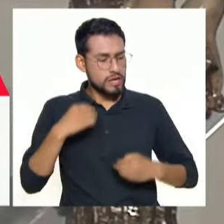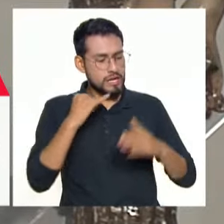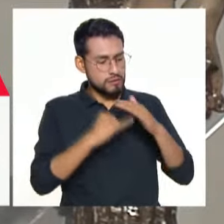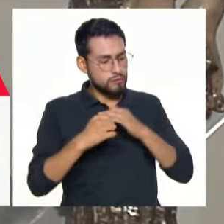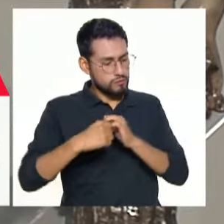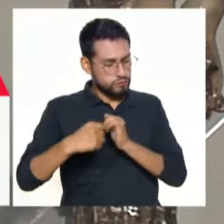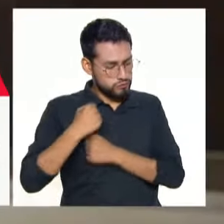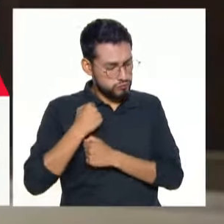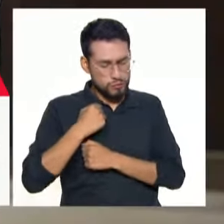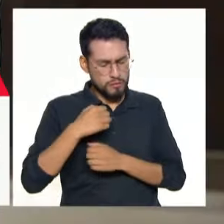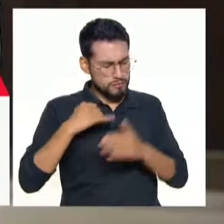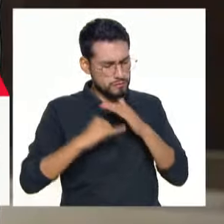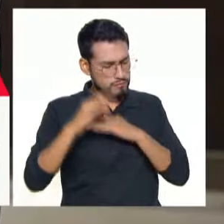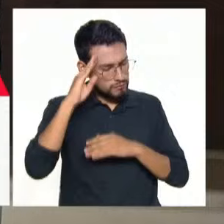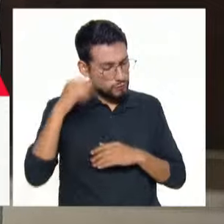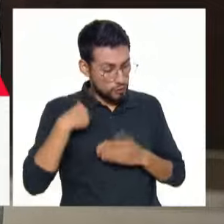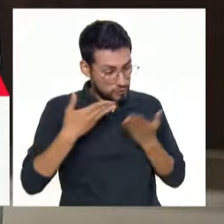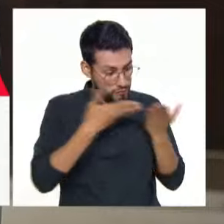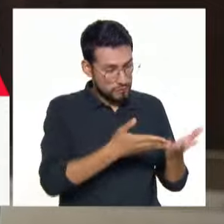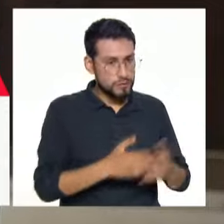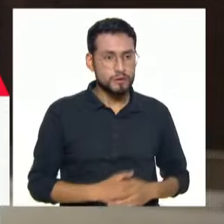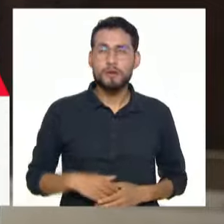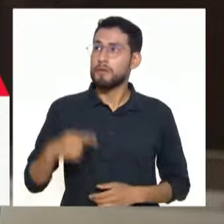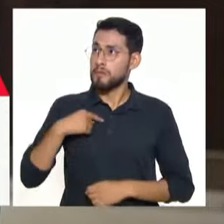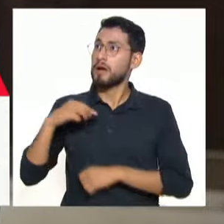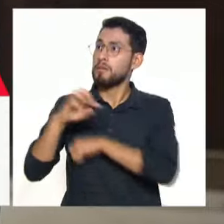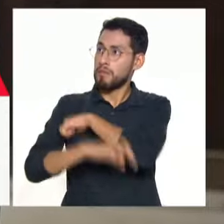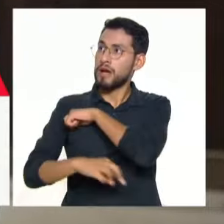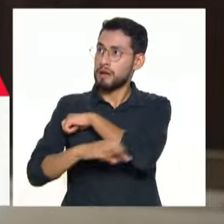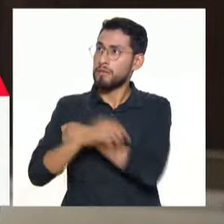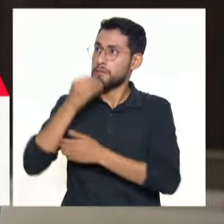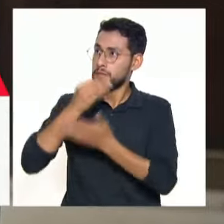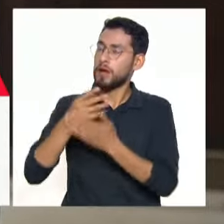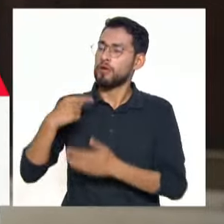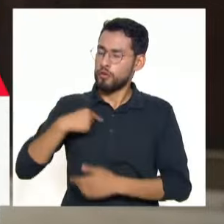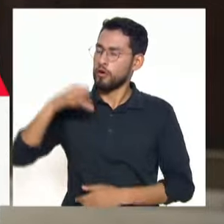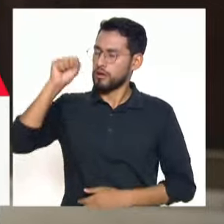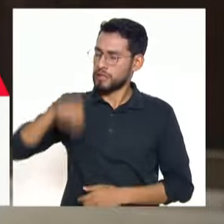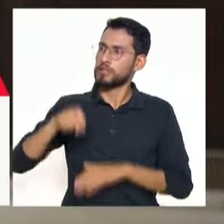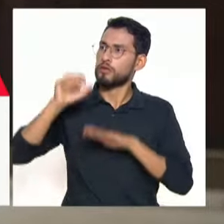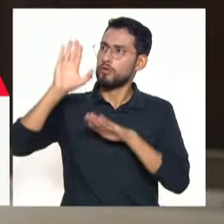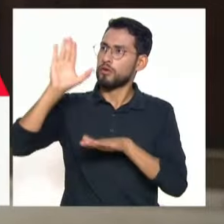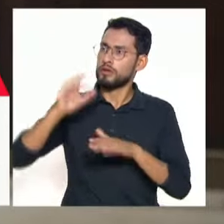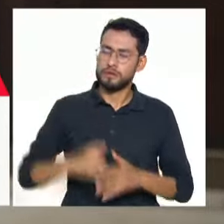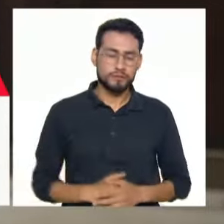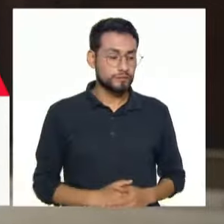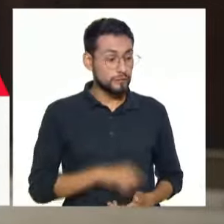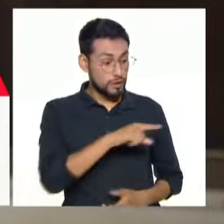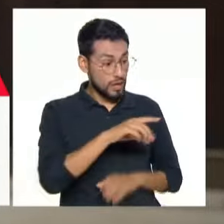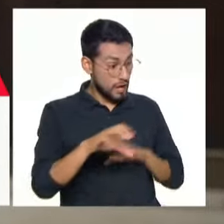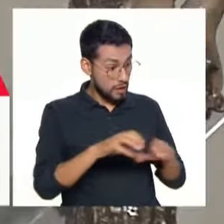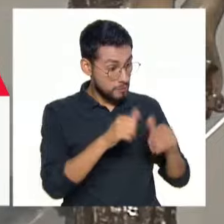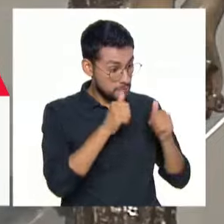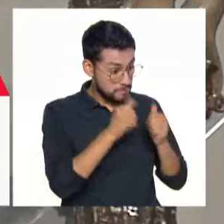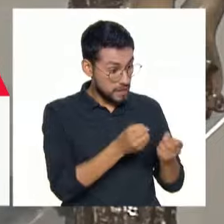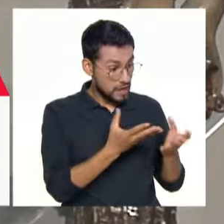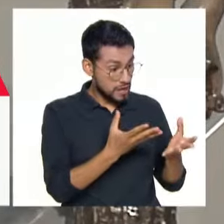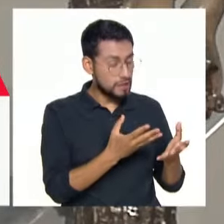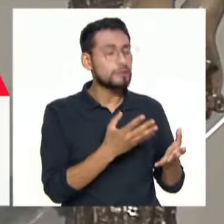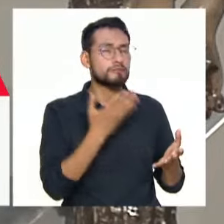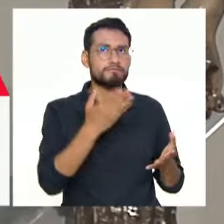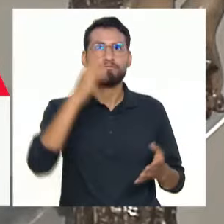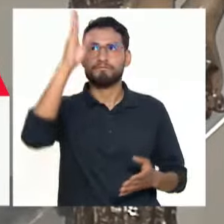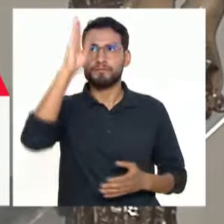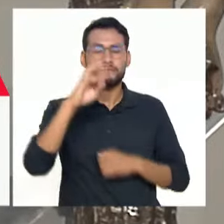Interior que le confío? Por el bien de mi país, sí, juro. Si así lo hiciera, que Dios